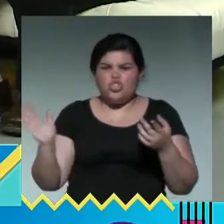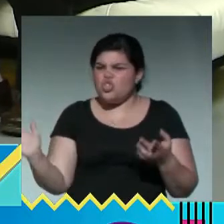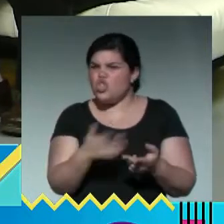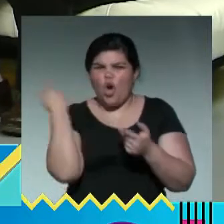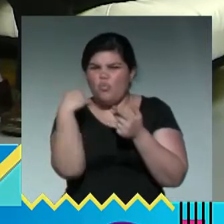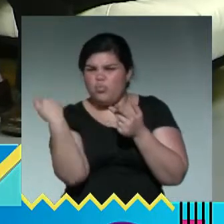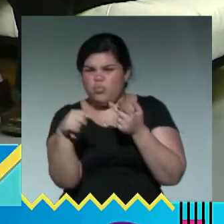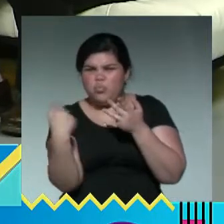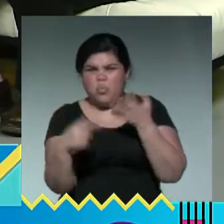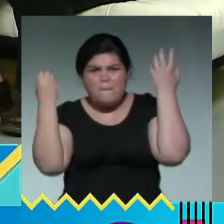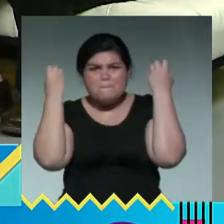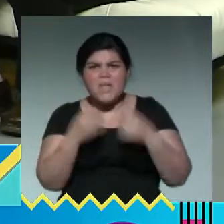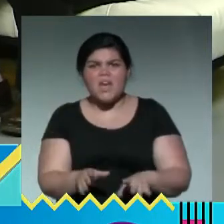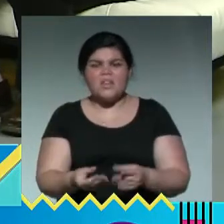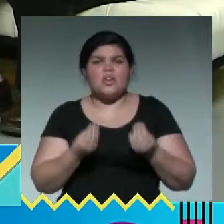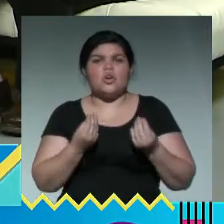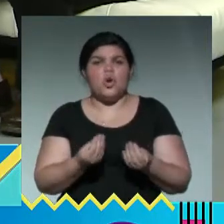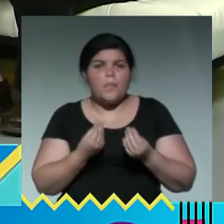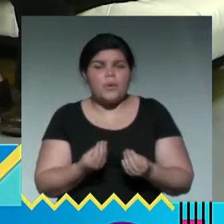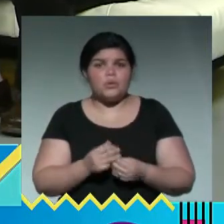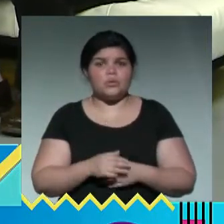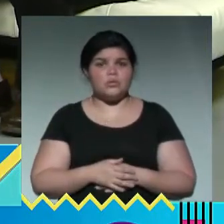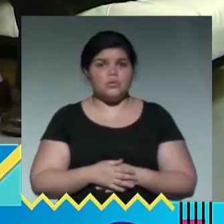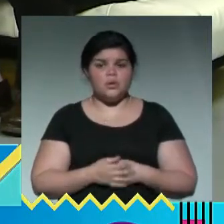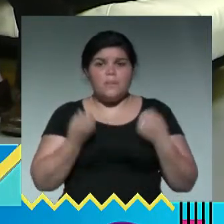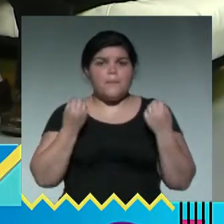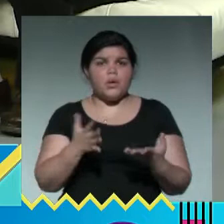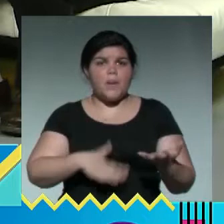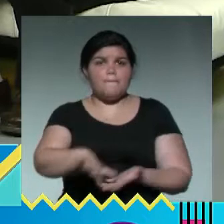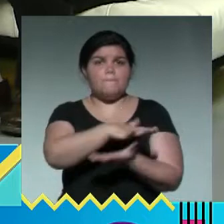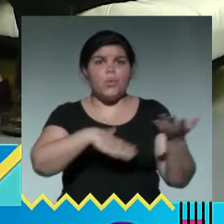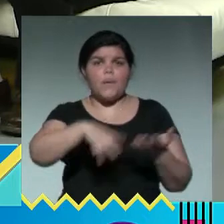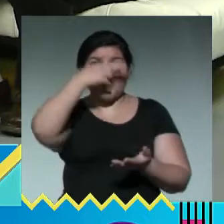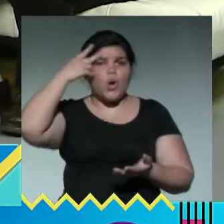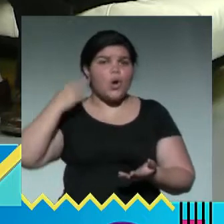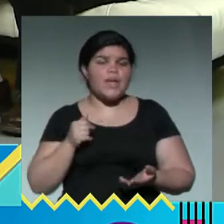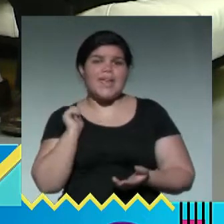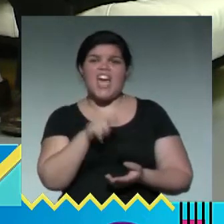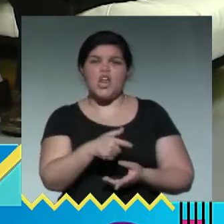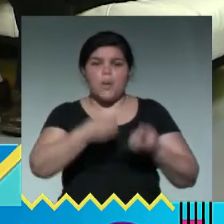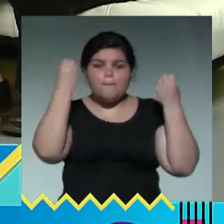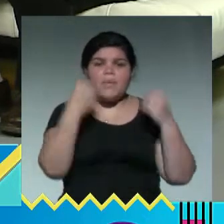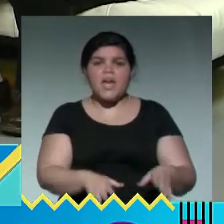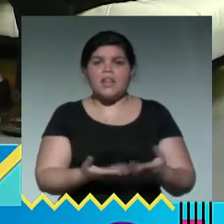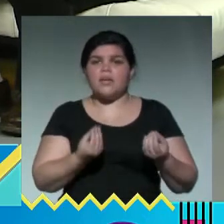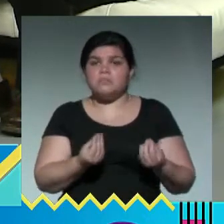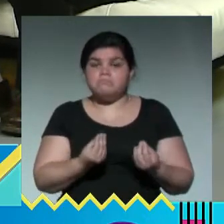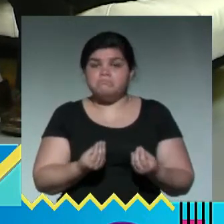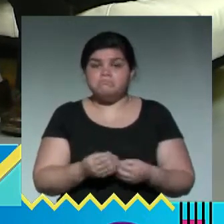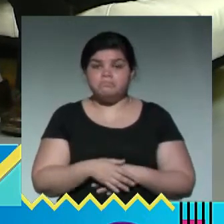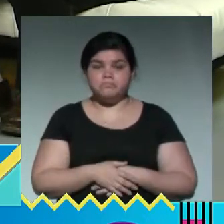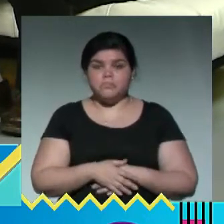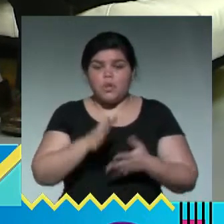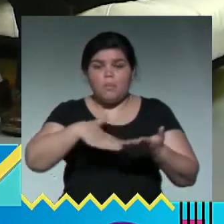eso se fue generando, esa pérdida de los pueblos originarios. Bueno, lógicamente no